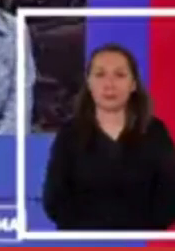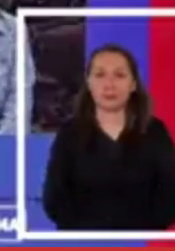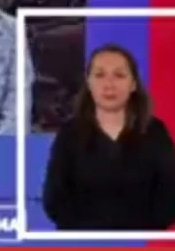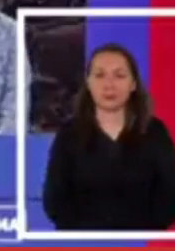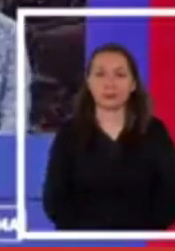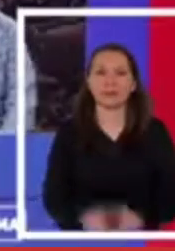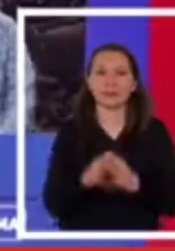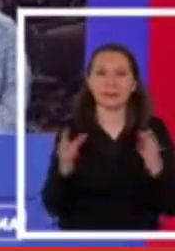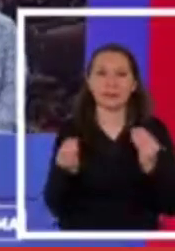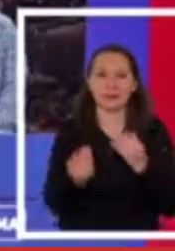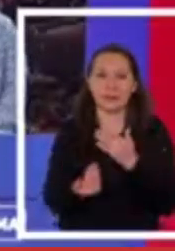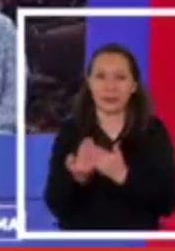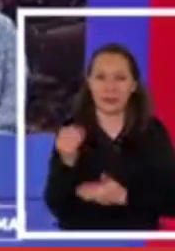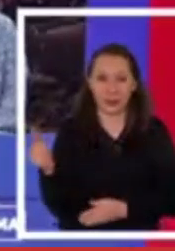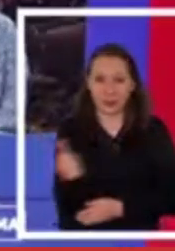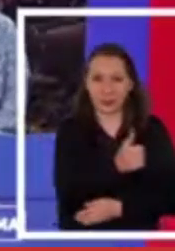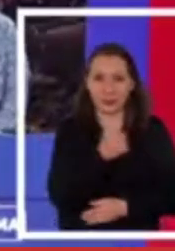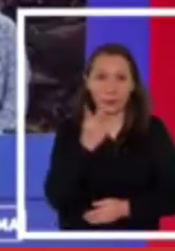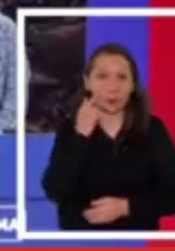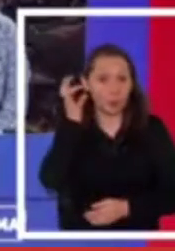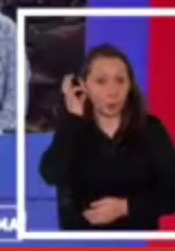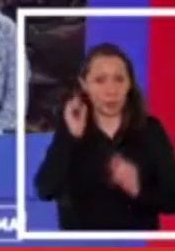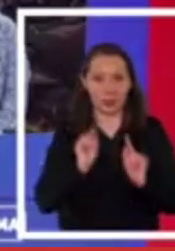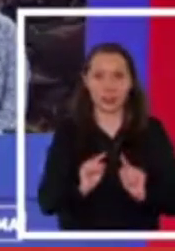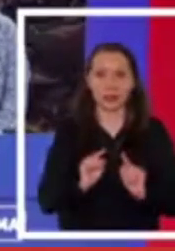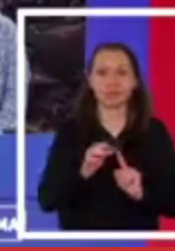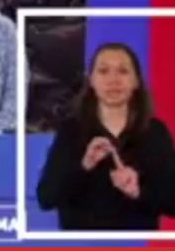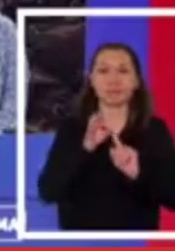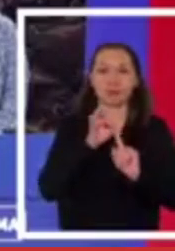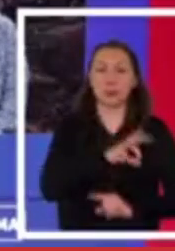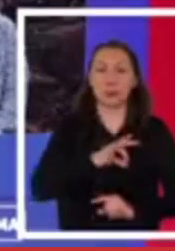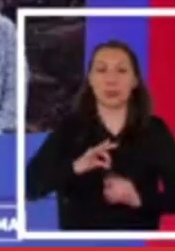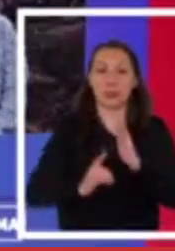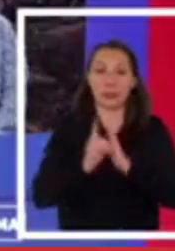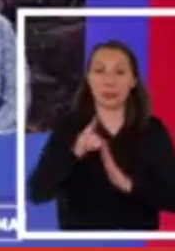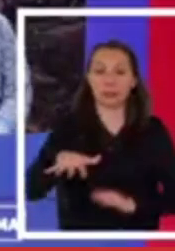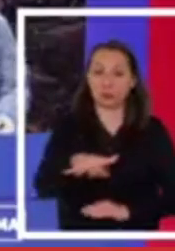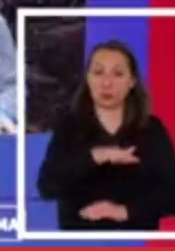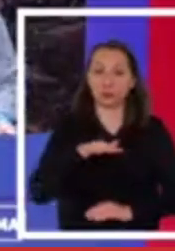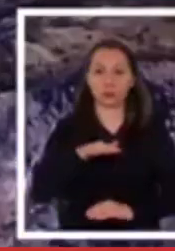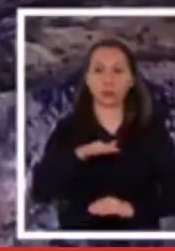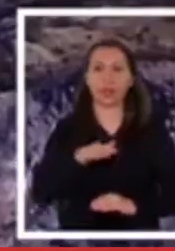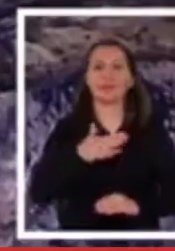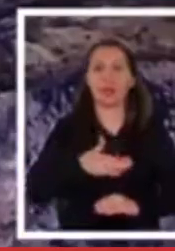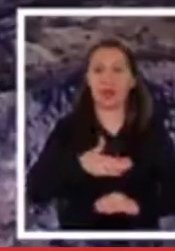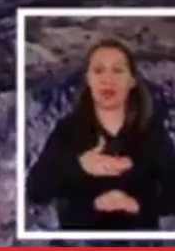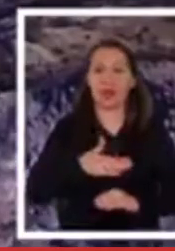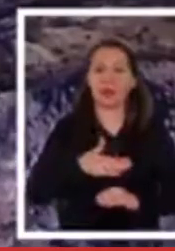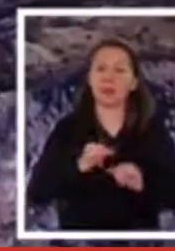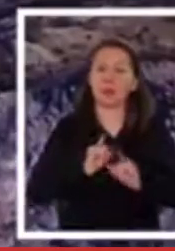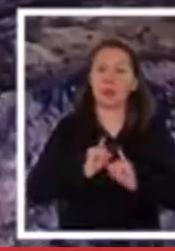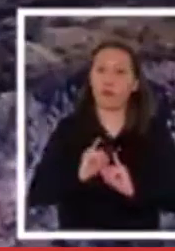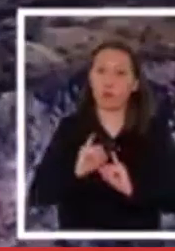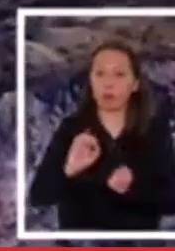Muy buenos días a todas y todos Bueno principalmente desde el Ministerio de desarrollo social queríamos hacer un